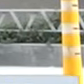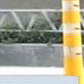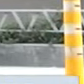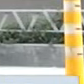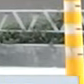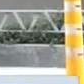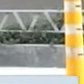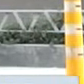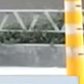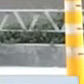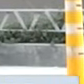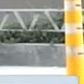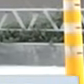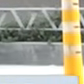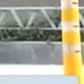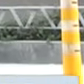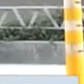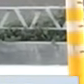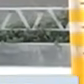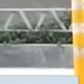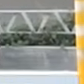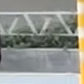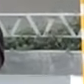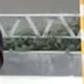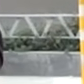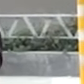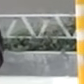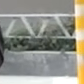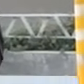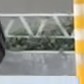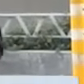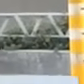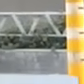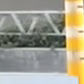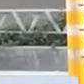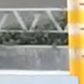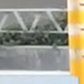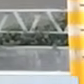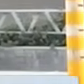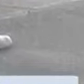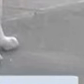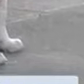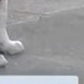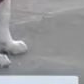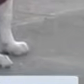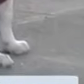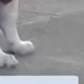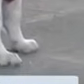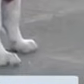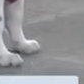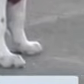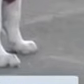tenencia irresponsable. Tú puedes ser parte de darles la segunda oportunidad.